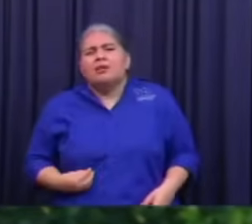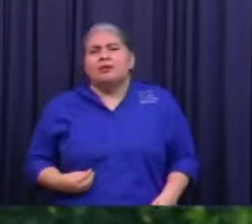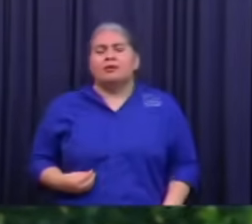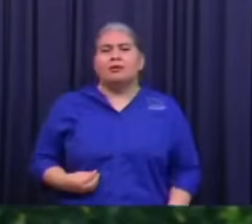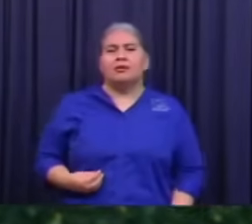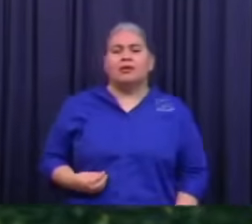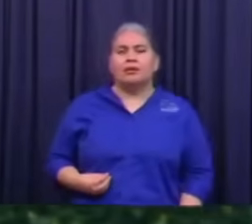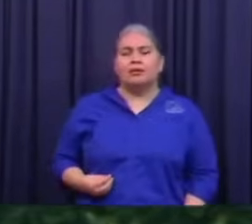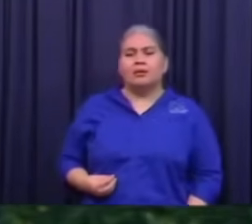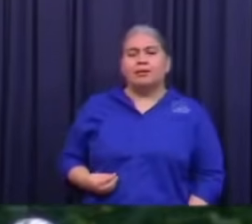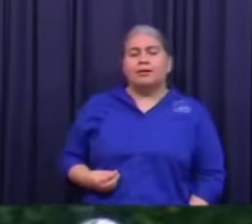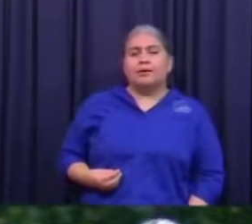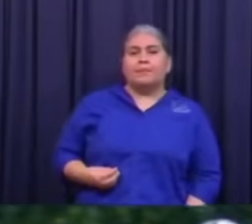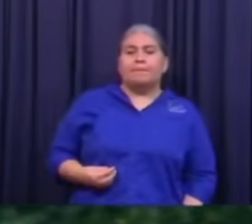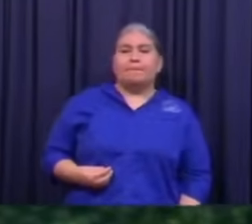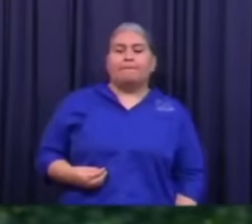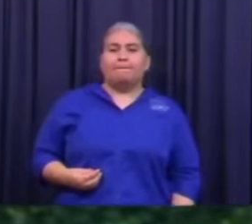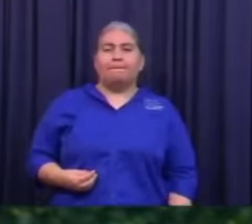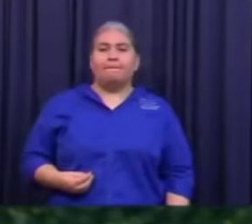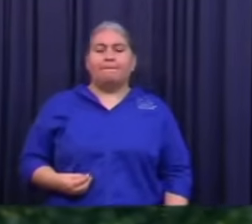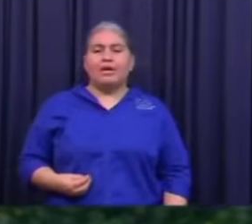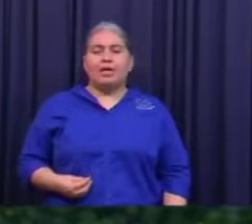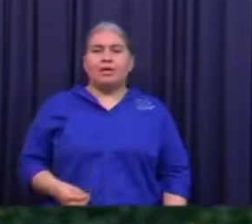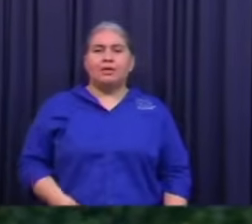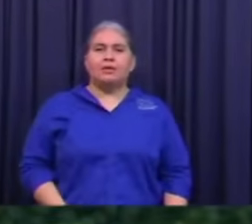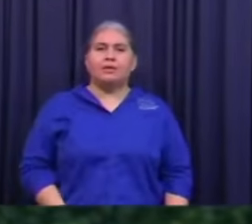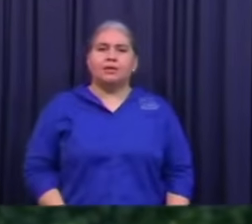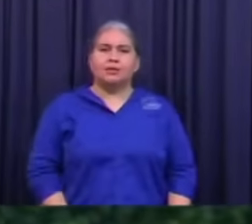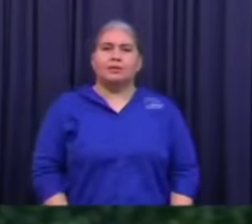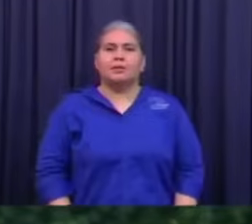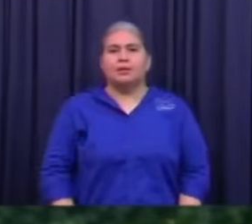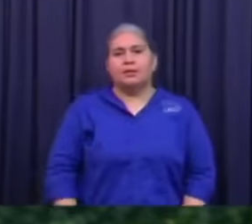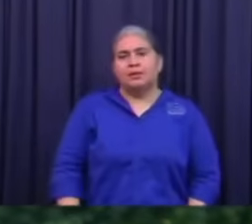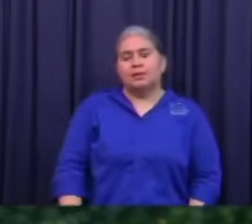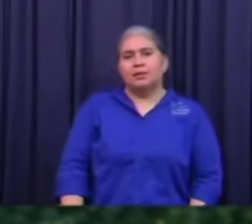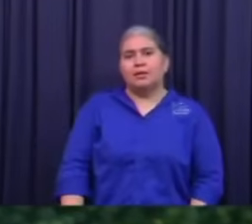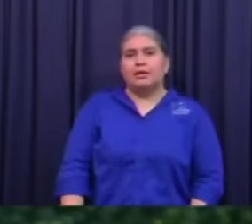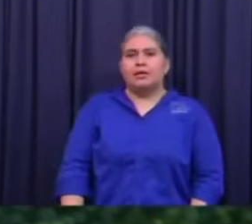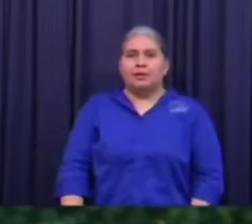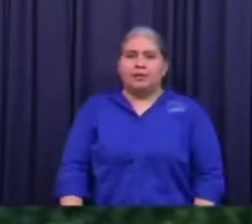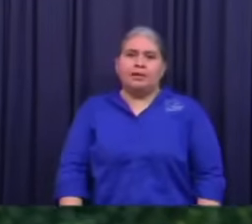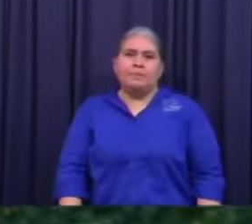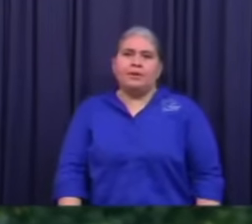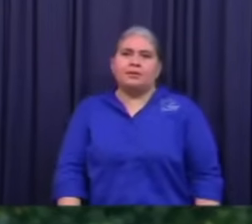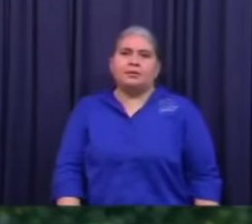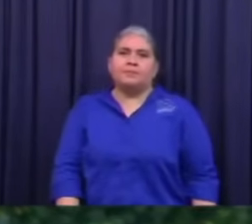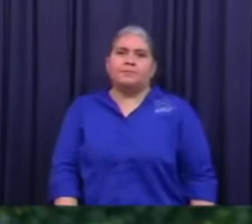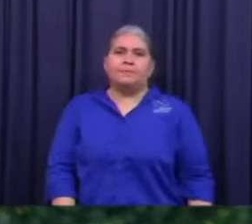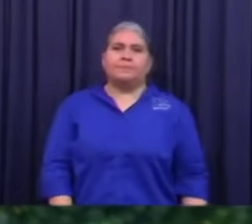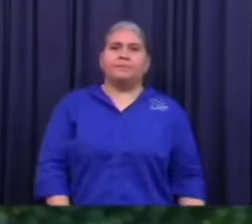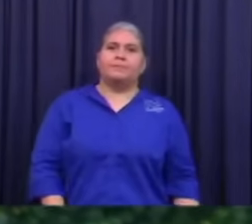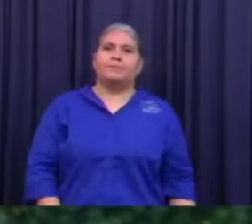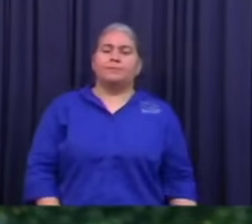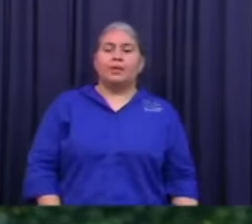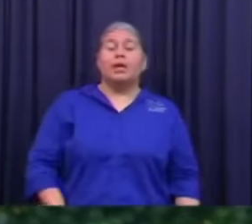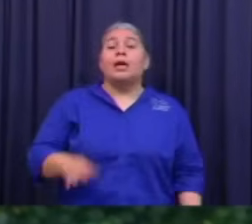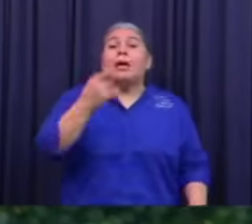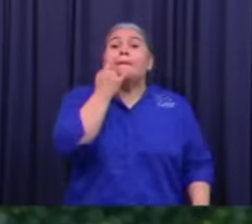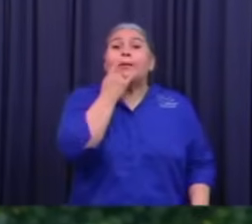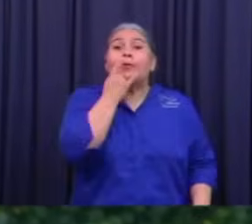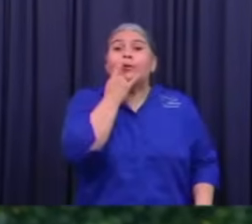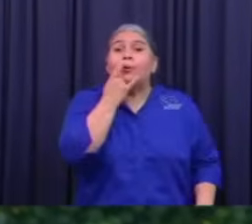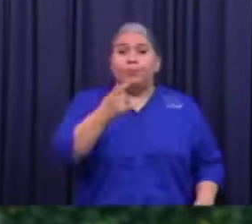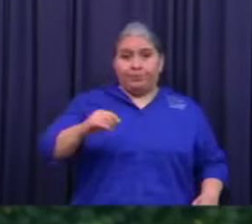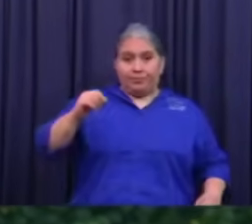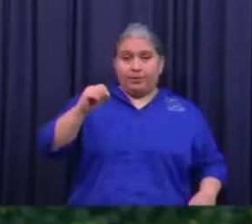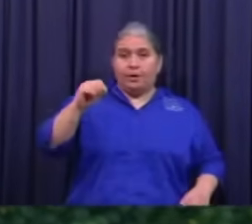Rey mire pues él era copero del Rey le hacía falta algo de comer le hacía